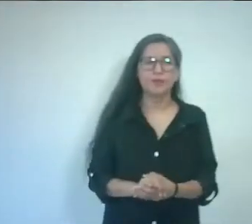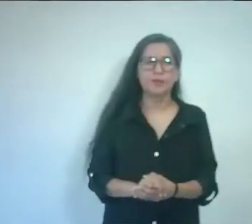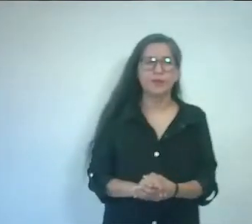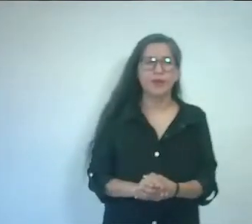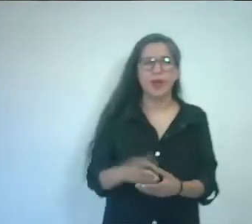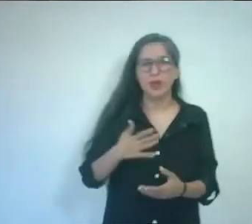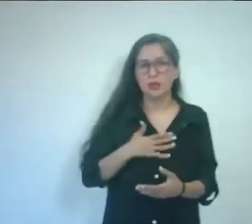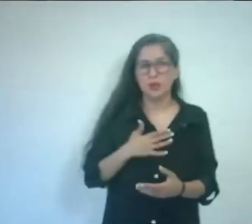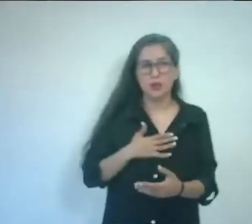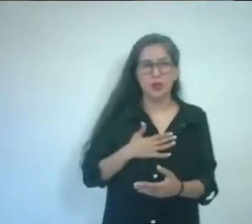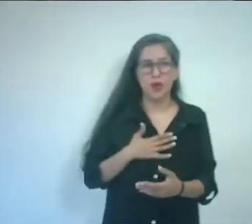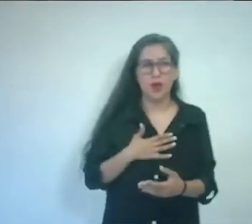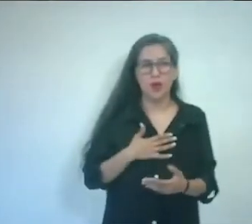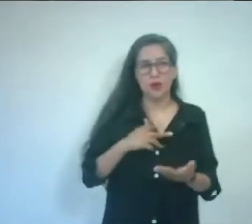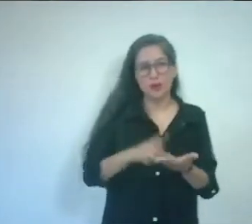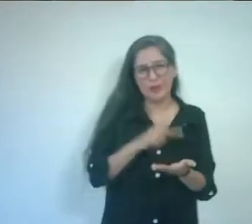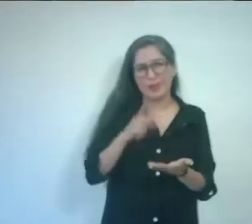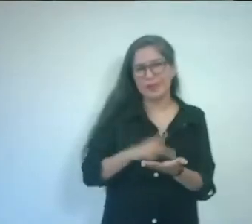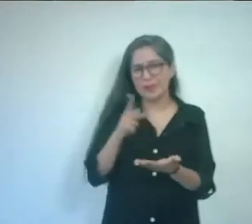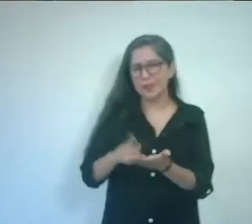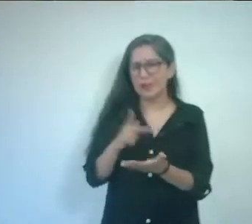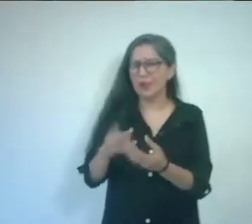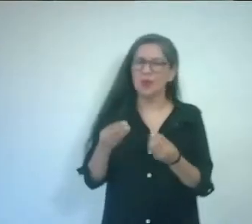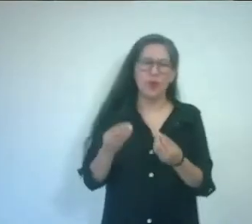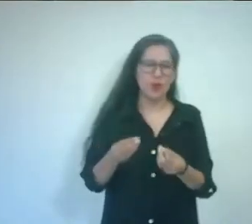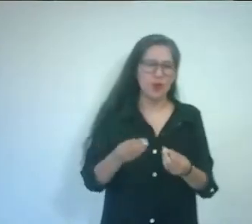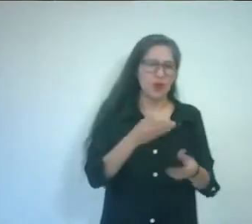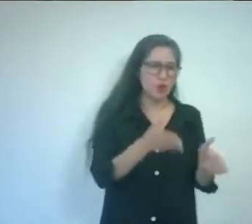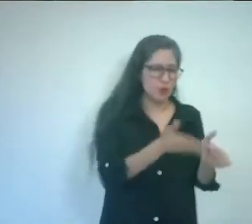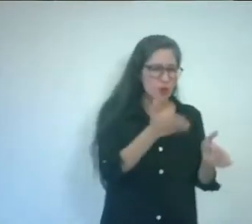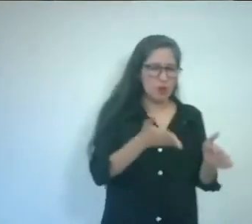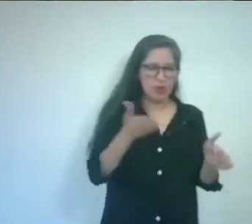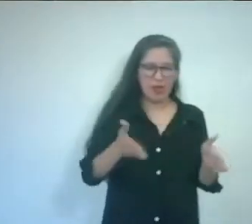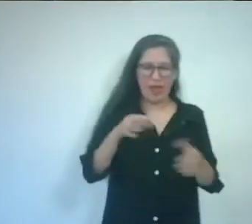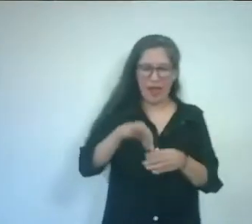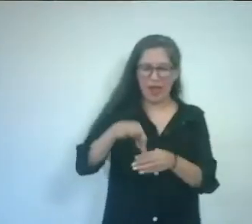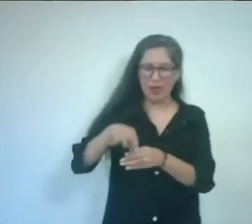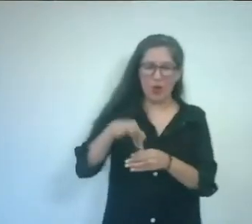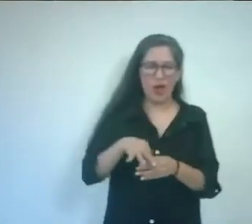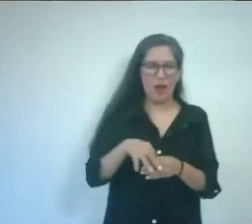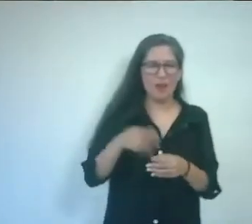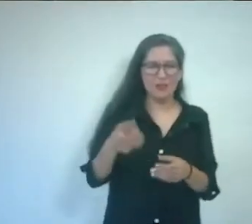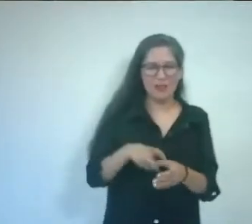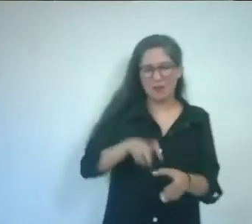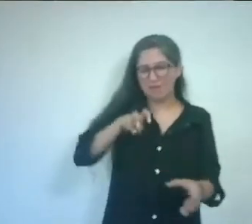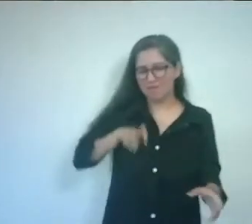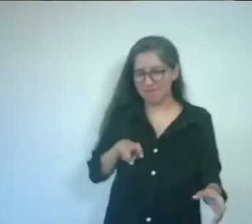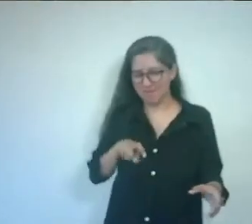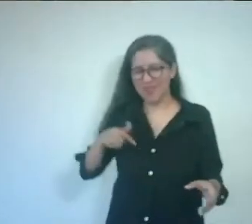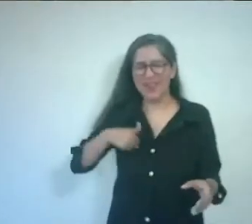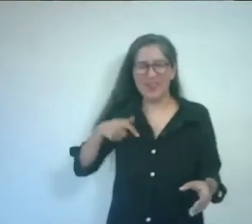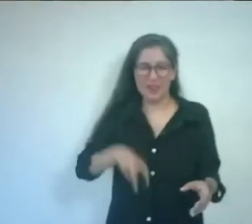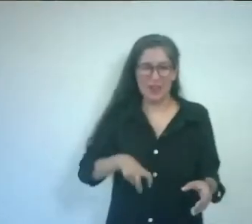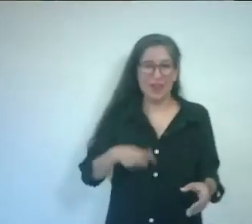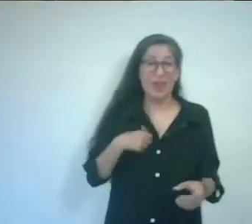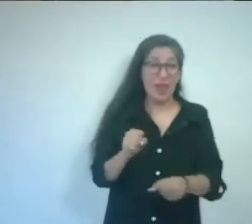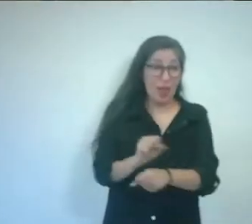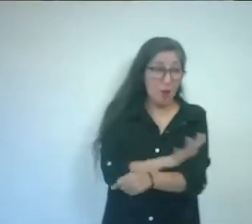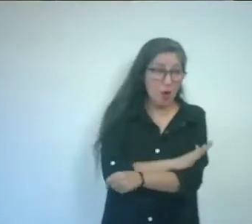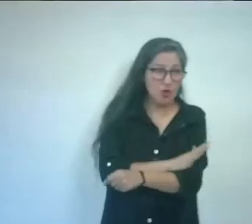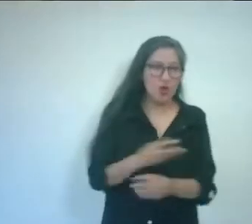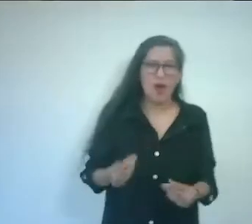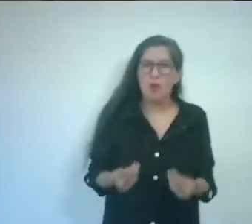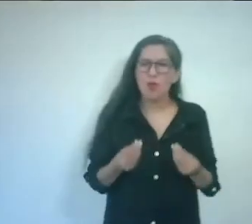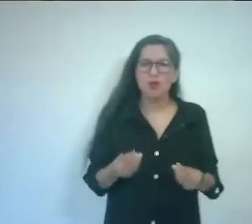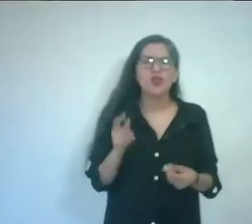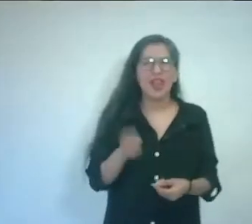tengo ya muchísimos procesos electorales trabajando de este lado, y si hay algo que emociona es justamente una jornada electoral, y emociona